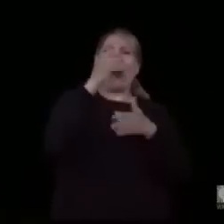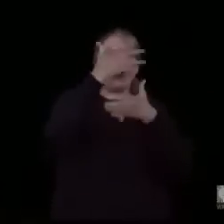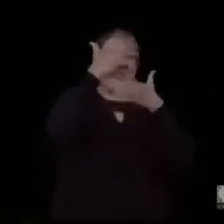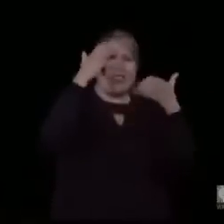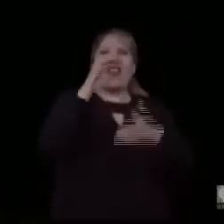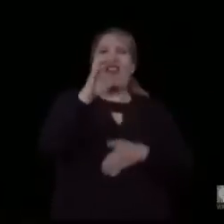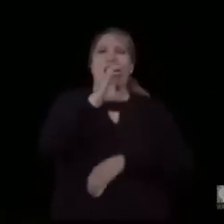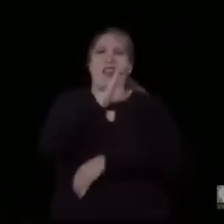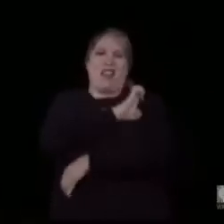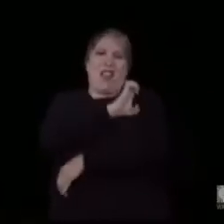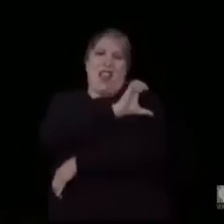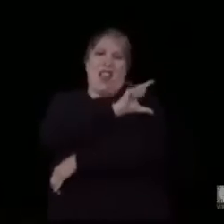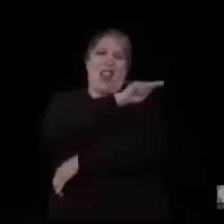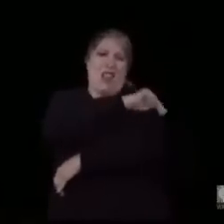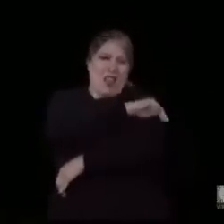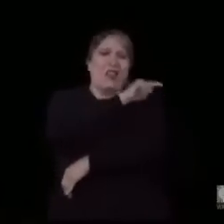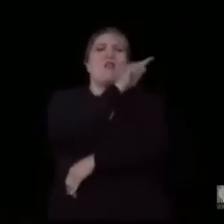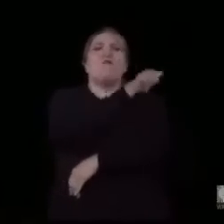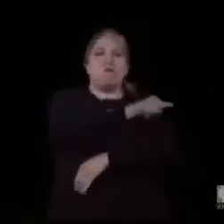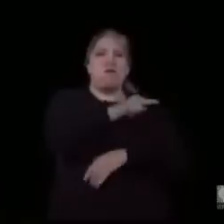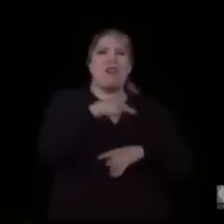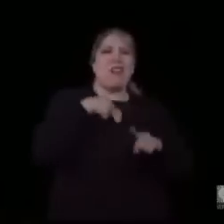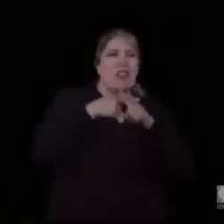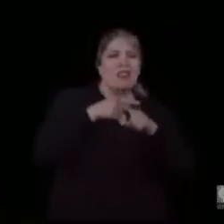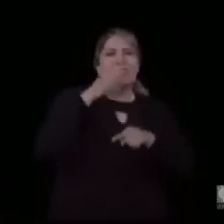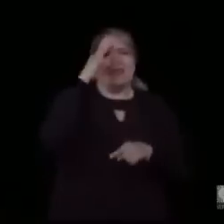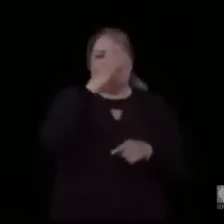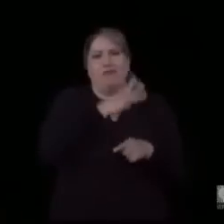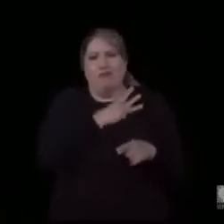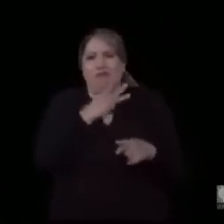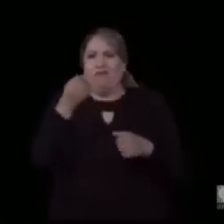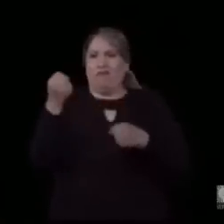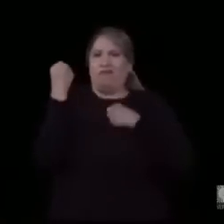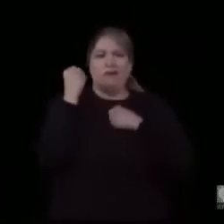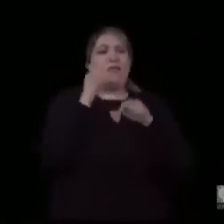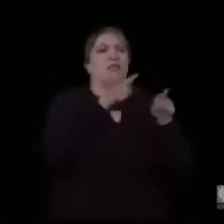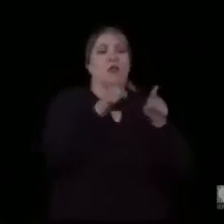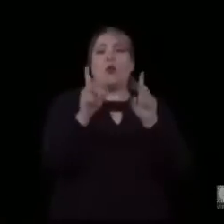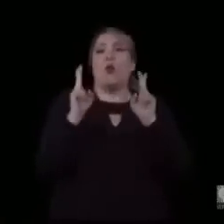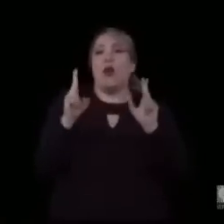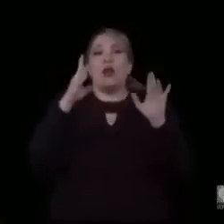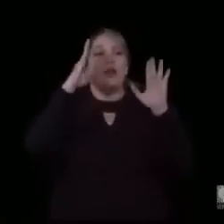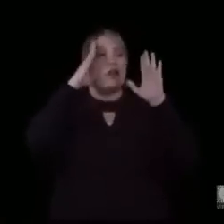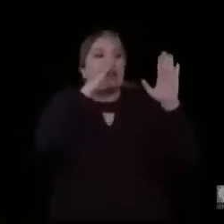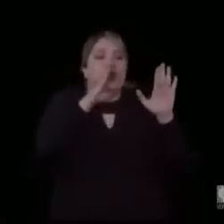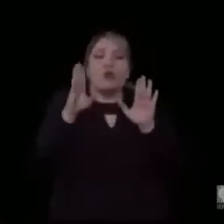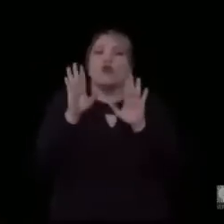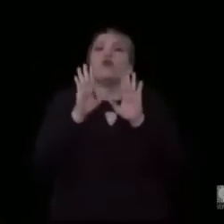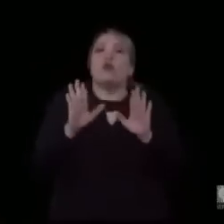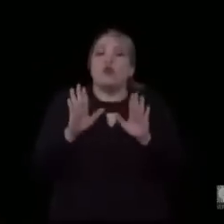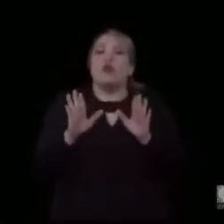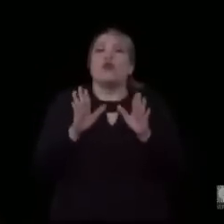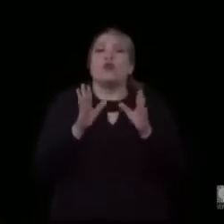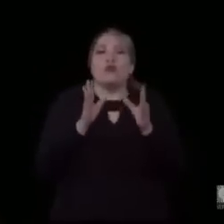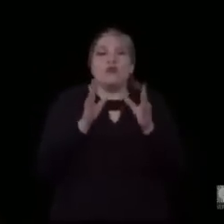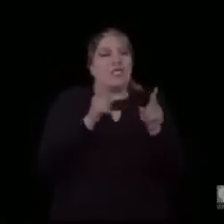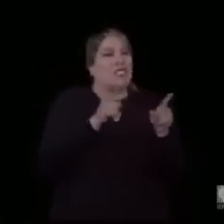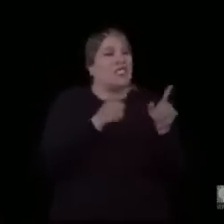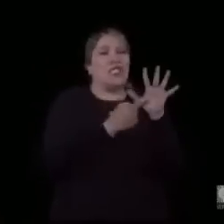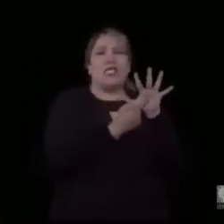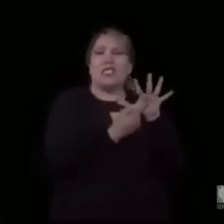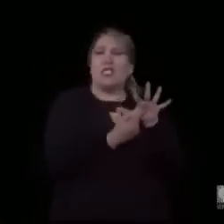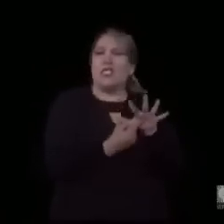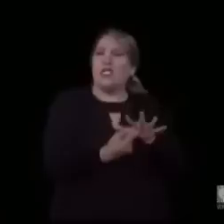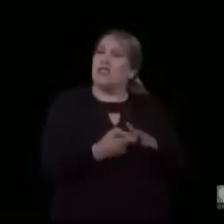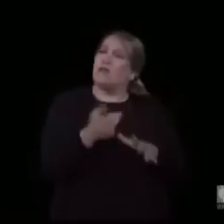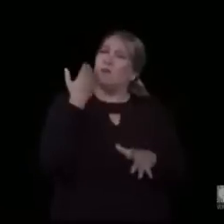ELN, las demás de guerrillas y los paramilitares. Ojalá prestar atención a los relatos de la degradación humana de